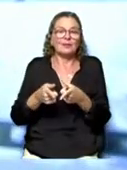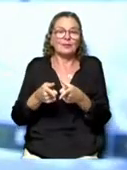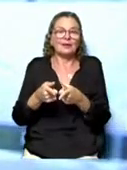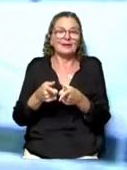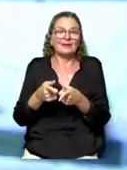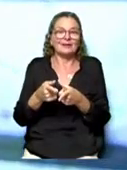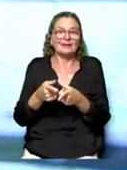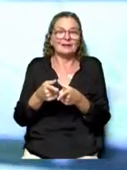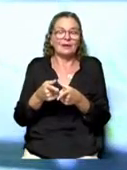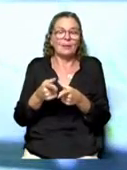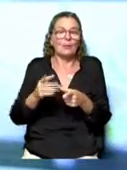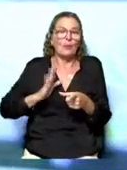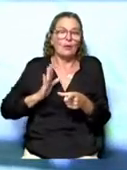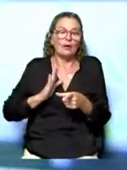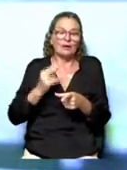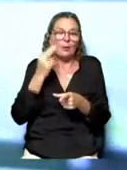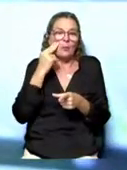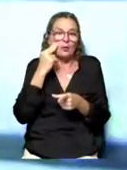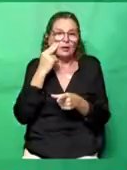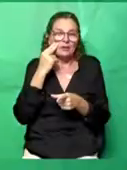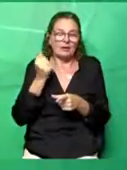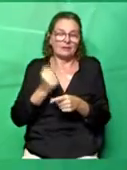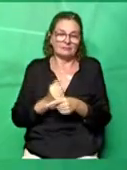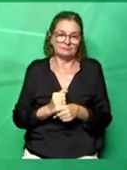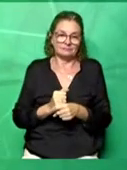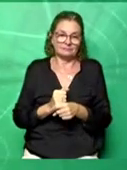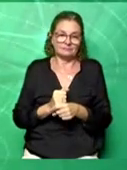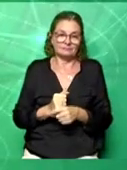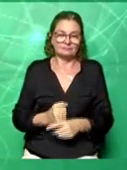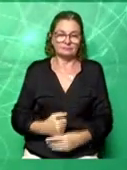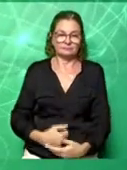precisamente a mujeres como víctimas de esos delitos.